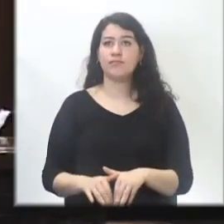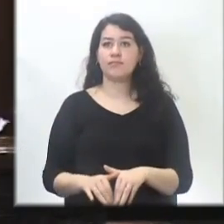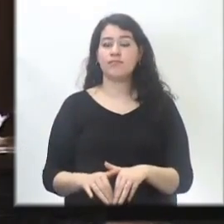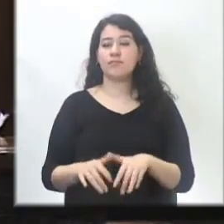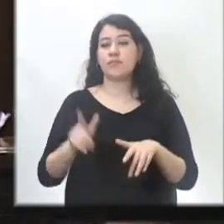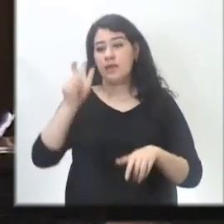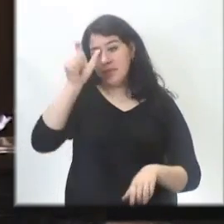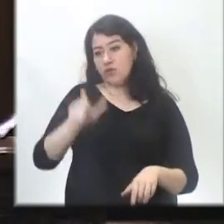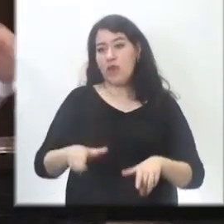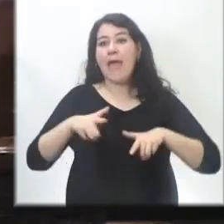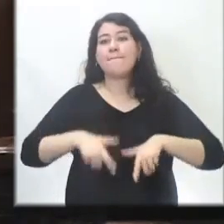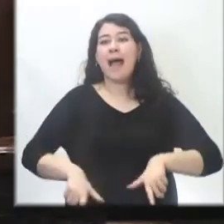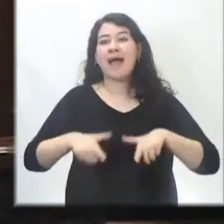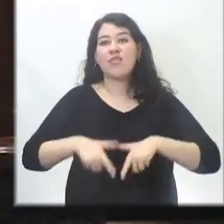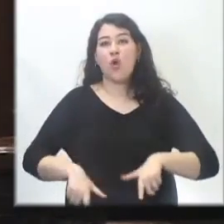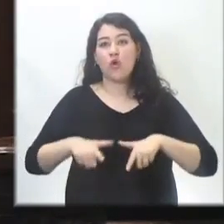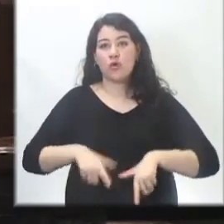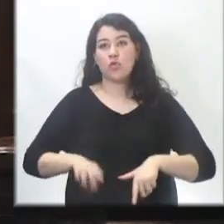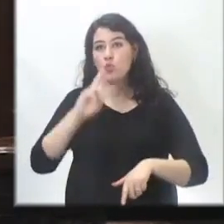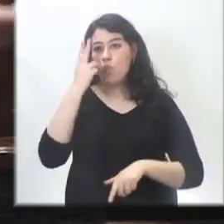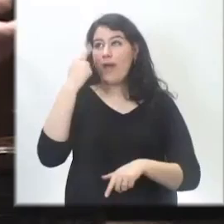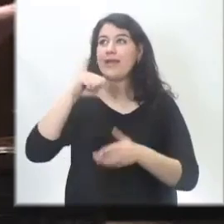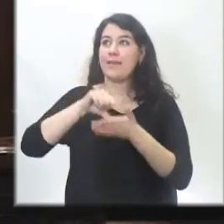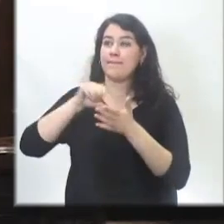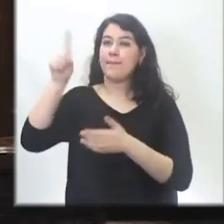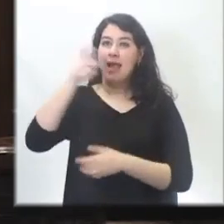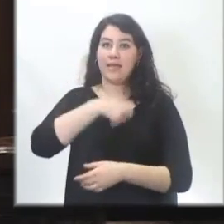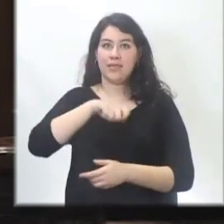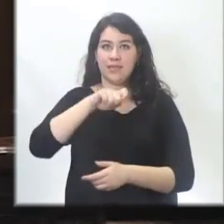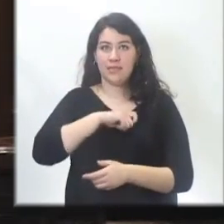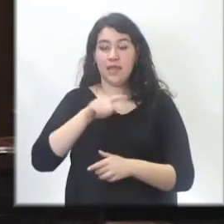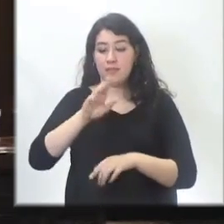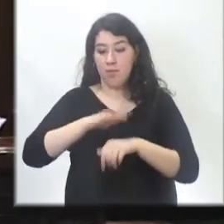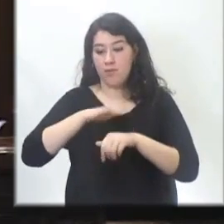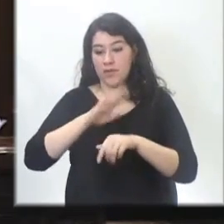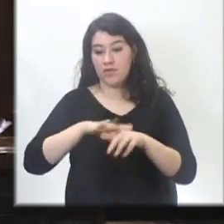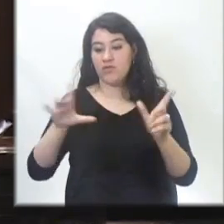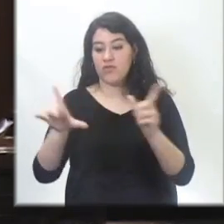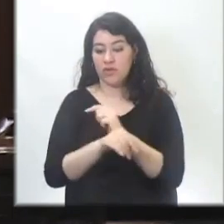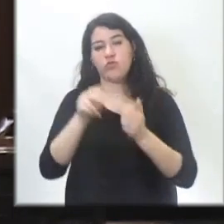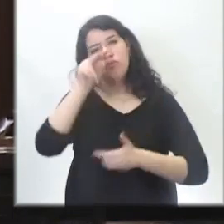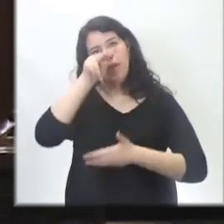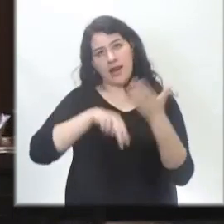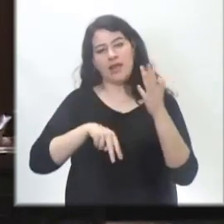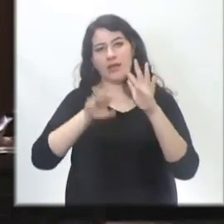embajador Bustillo. Digo por si hay duda de que acá fue el momento del cierre del negocio. Y voy a leer la carta,